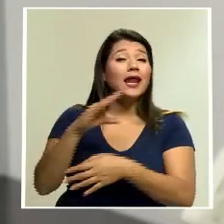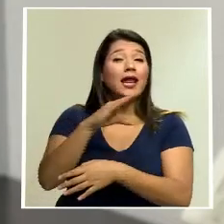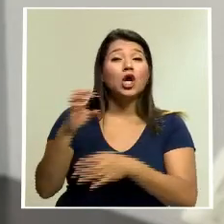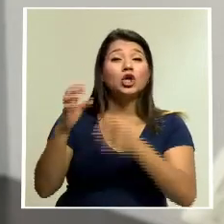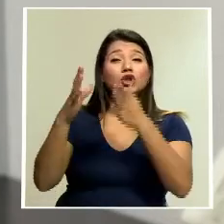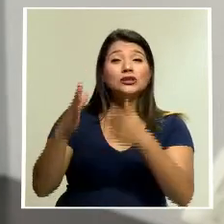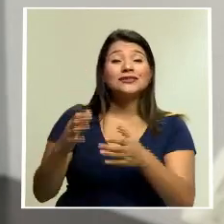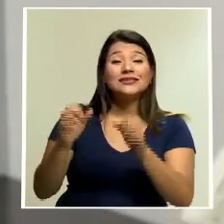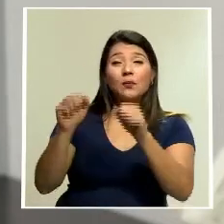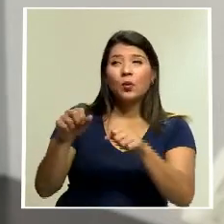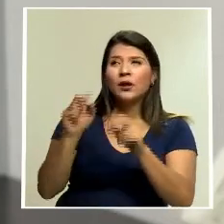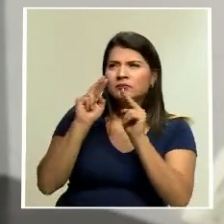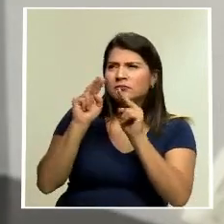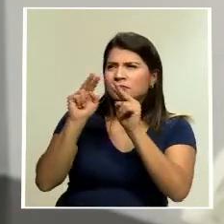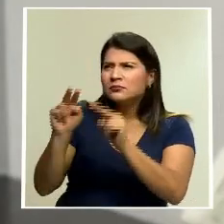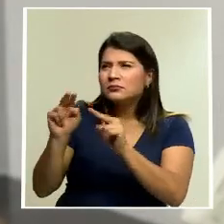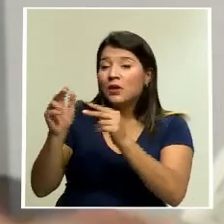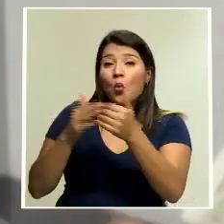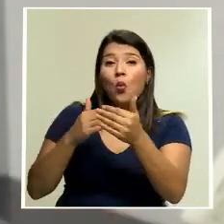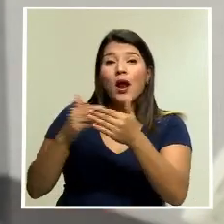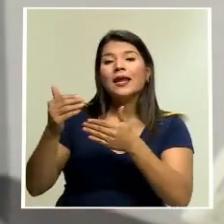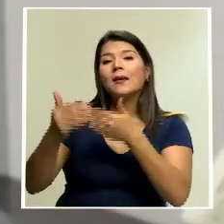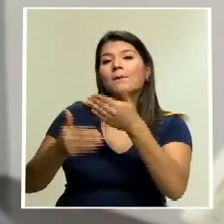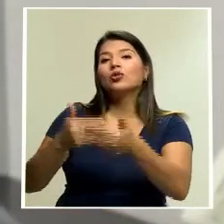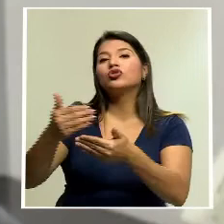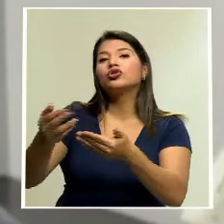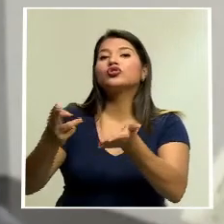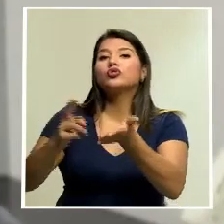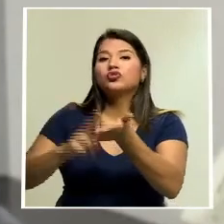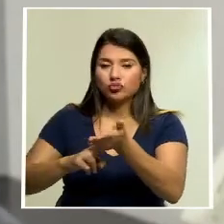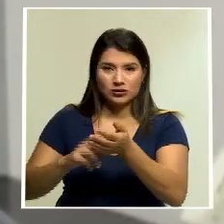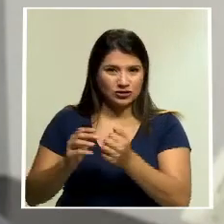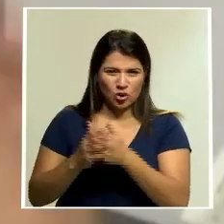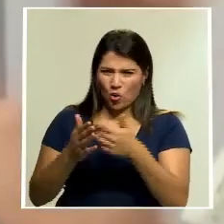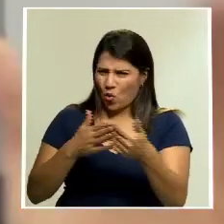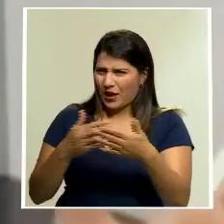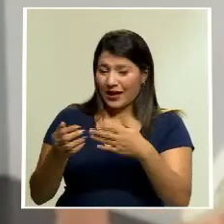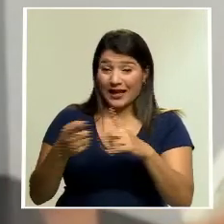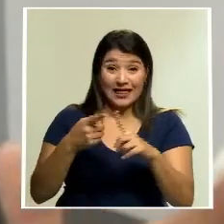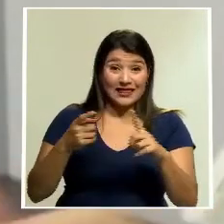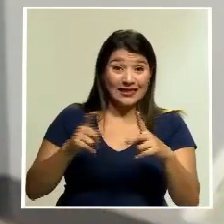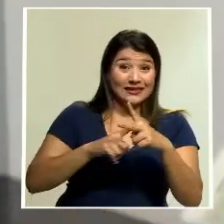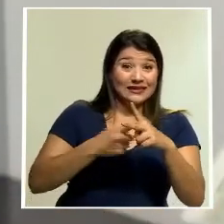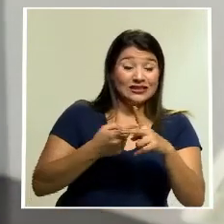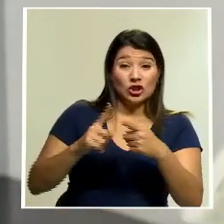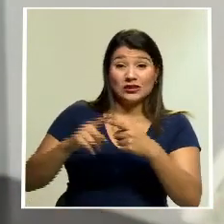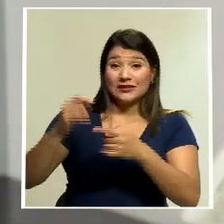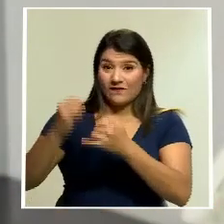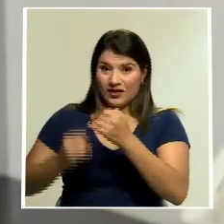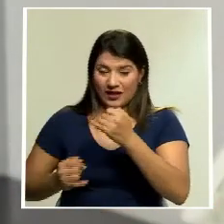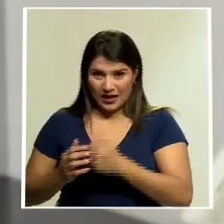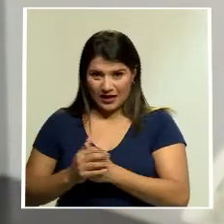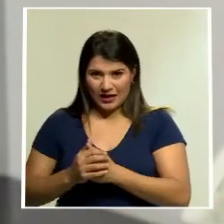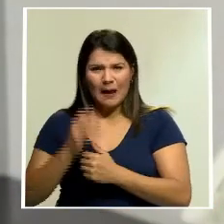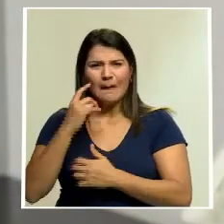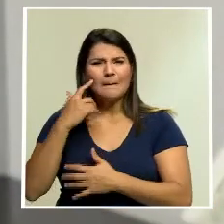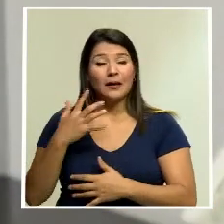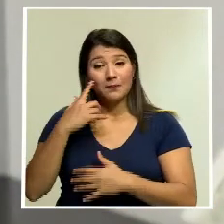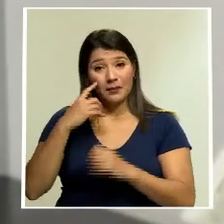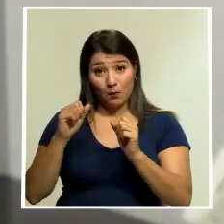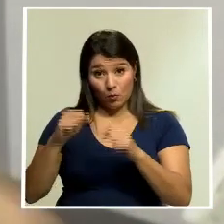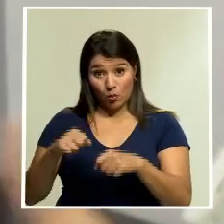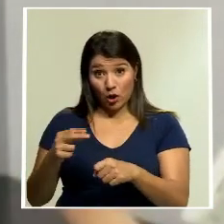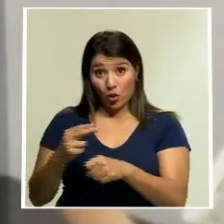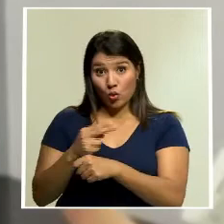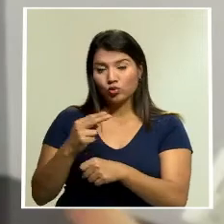de contratación, a cualquier licitación, desde que inicia hasta que termina. No solamente para utilizar